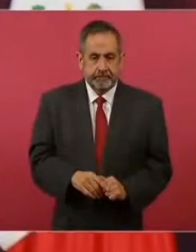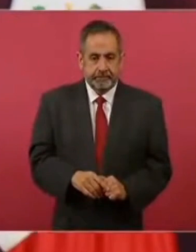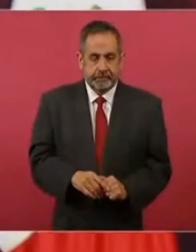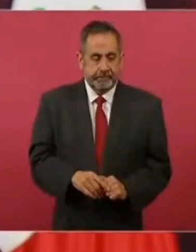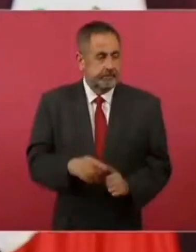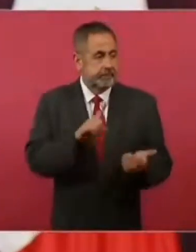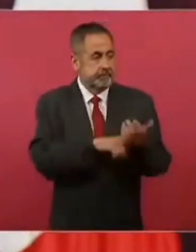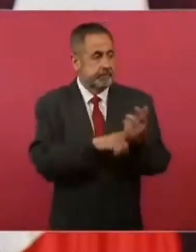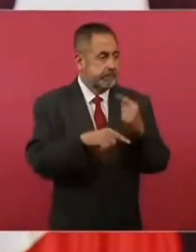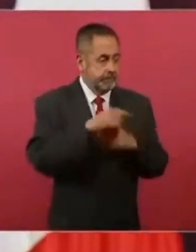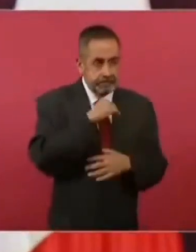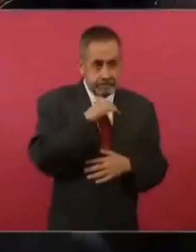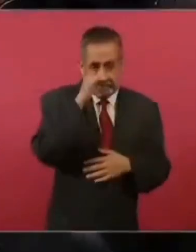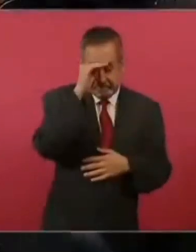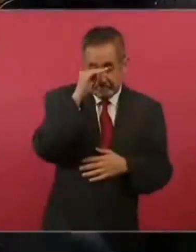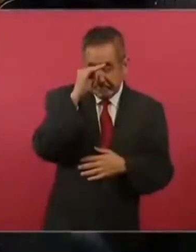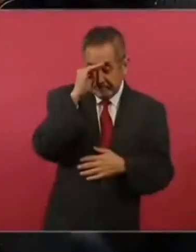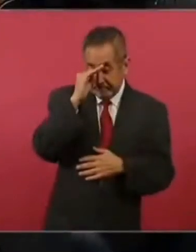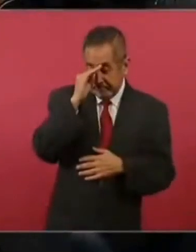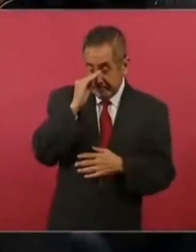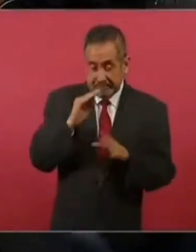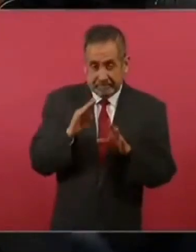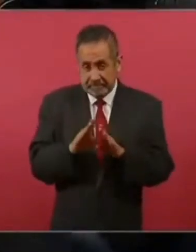nada más están pensando